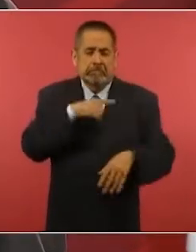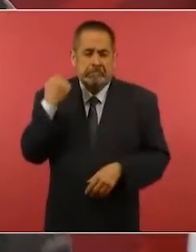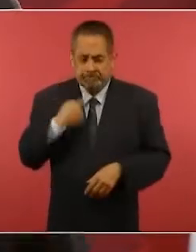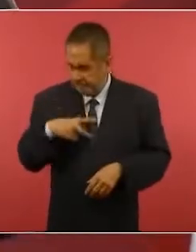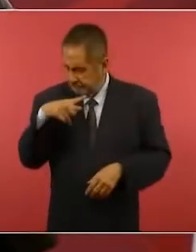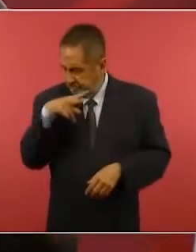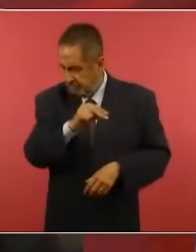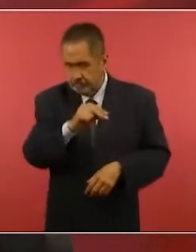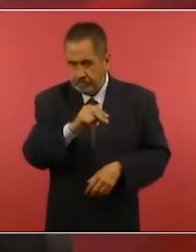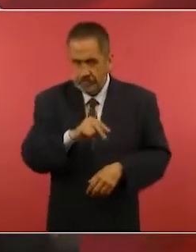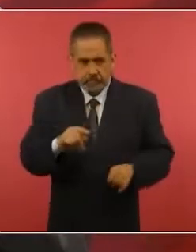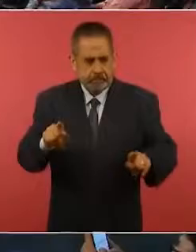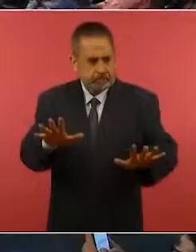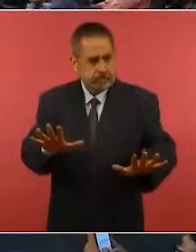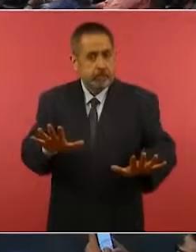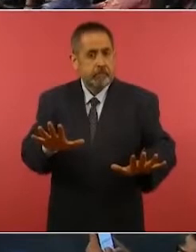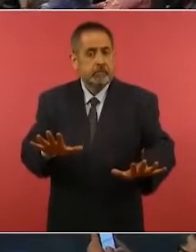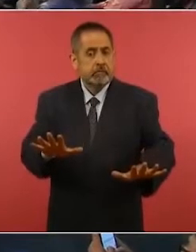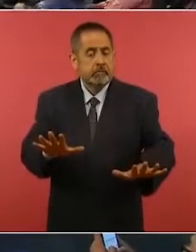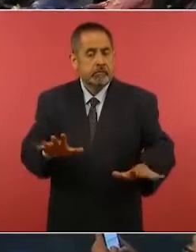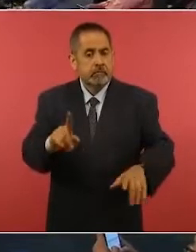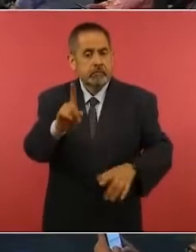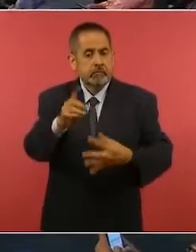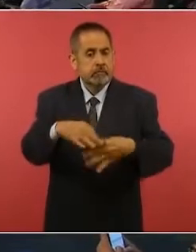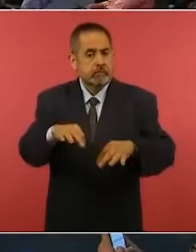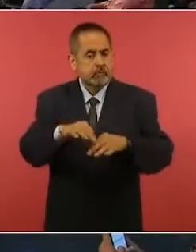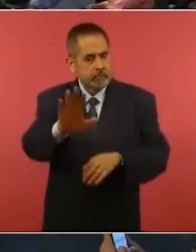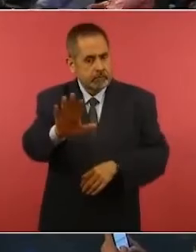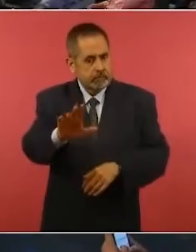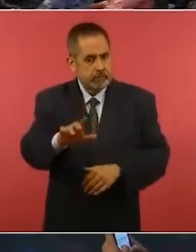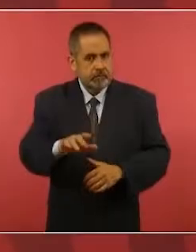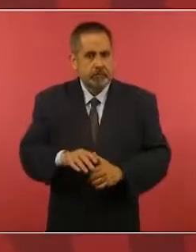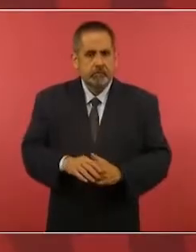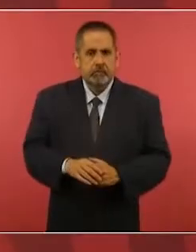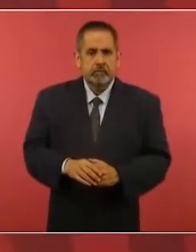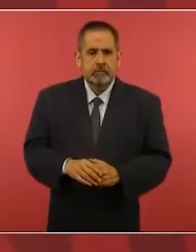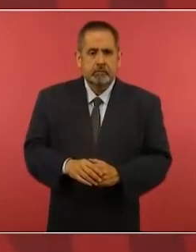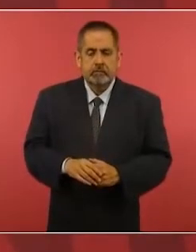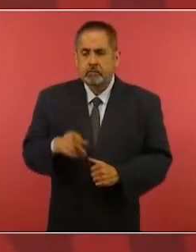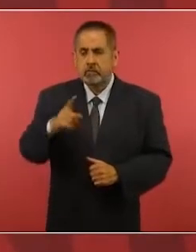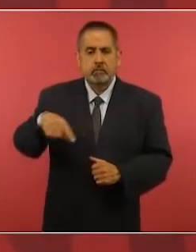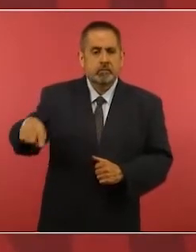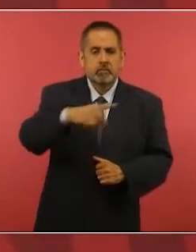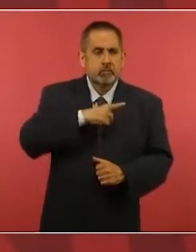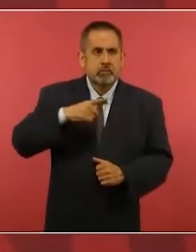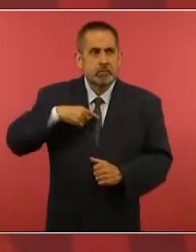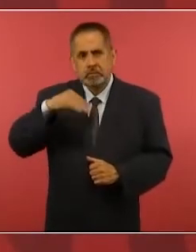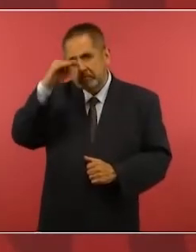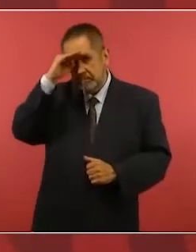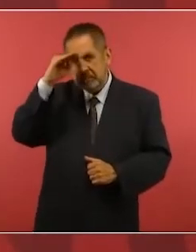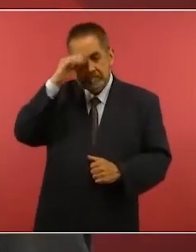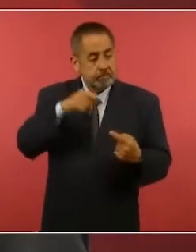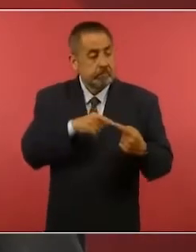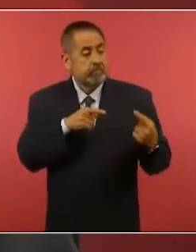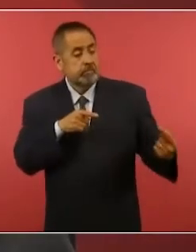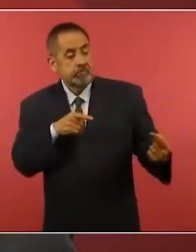Presidente. Permíteme, porque esto es muy importante, que no estén pensando nuestros